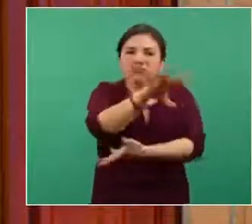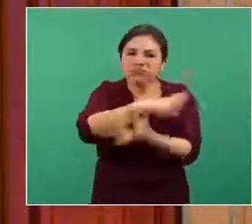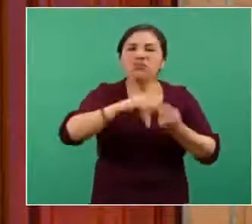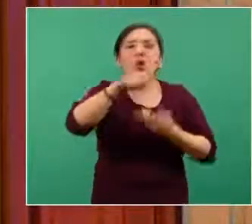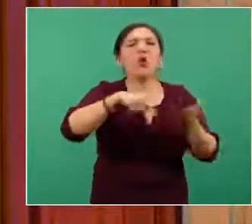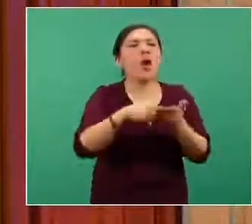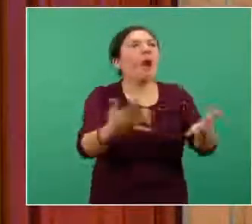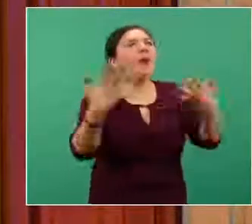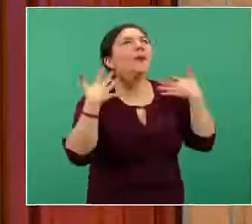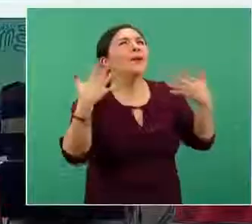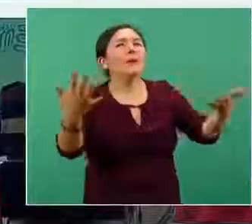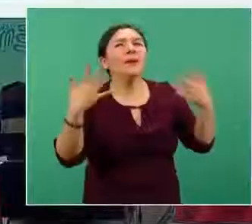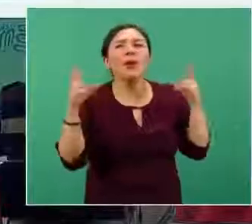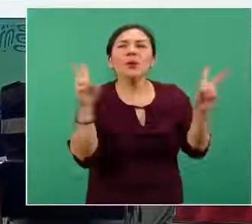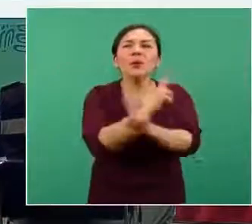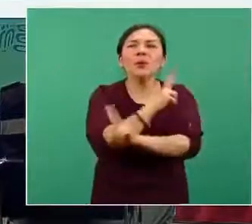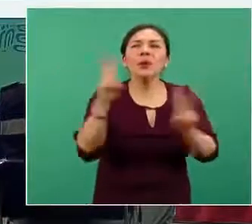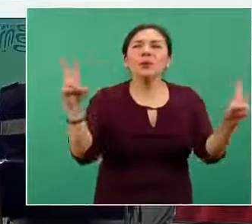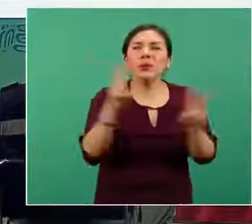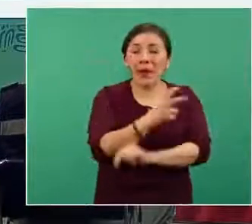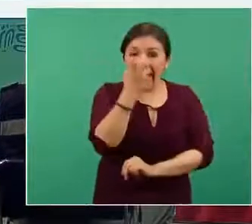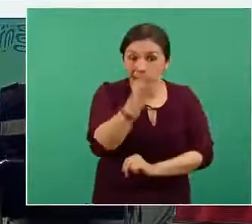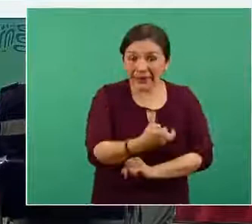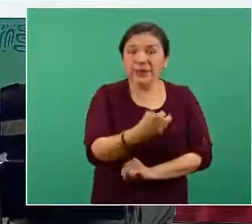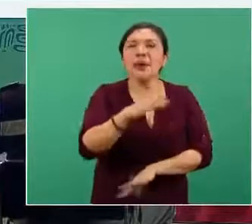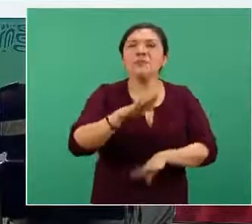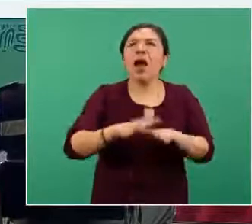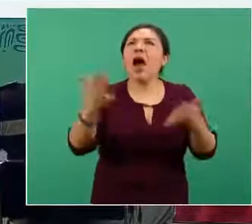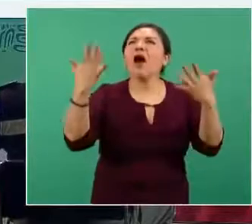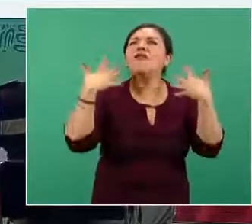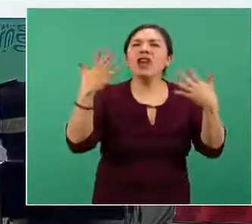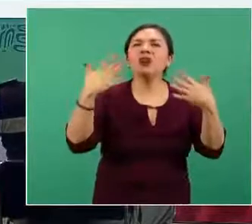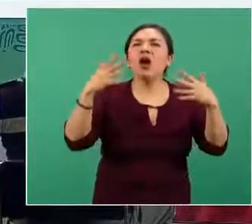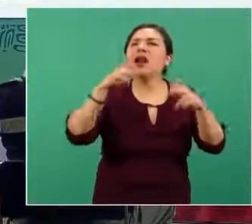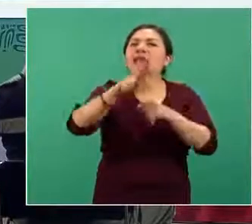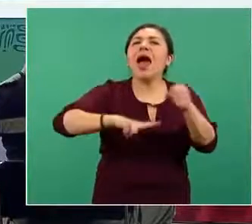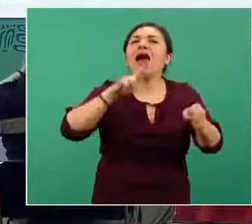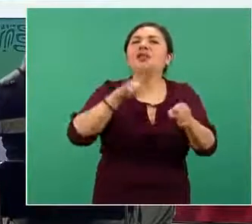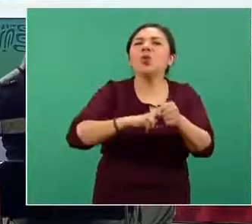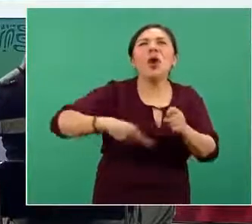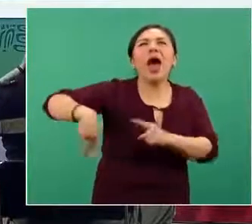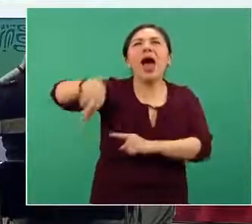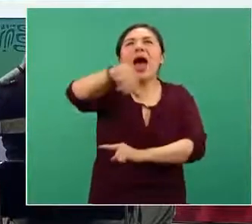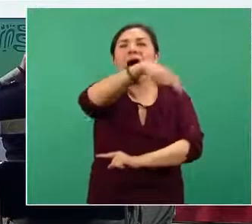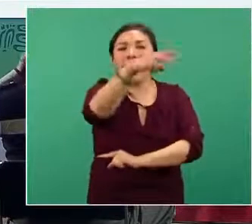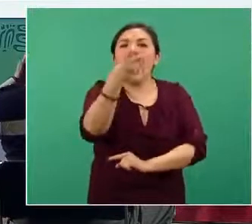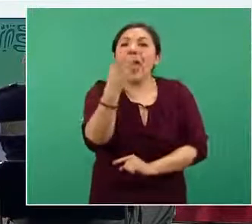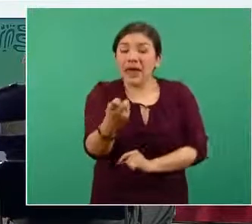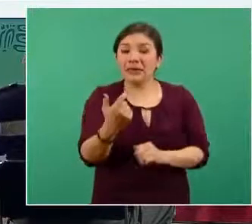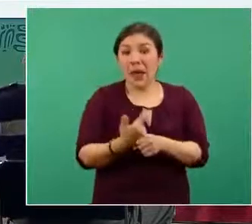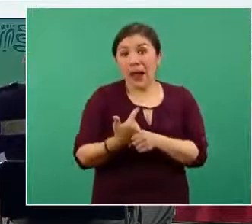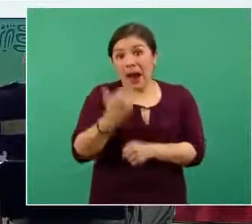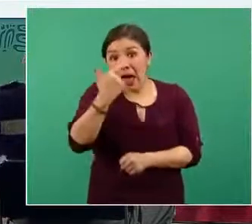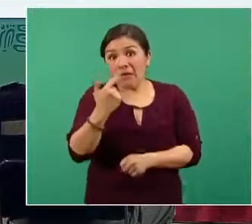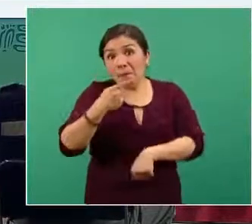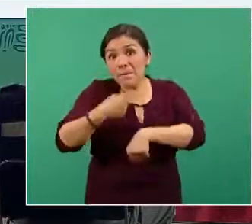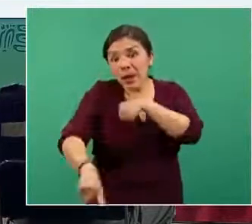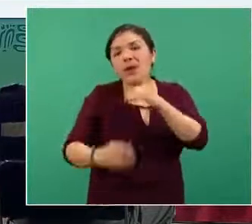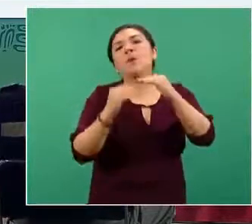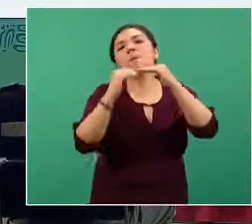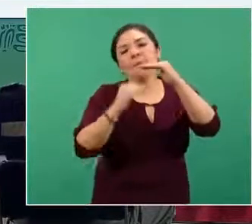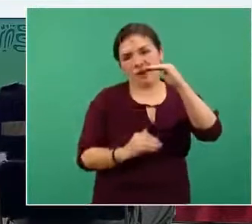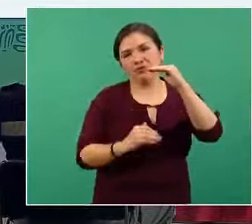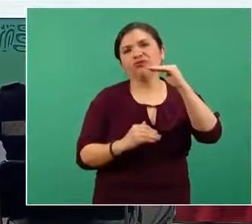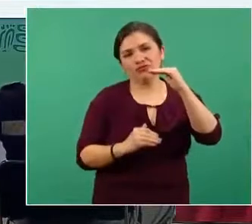abiertos, con buena ventilación, sobre todo al aire libre, en la naturaleza, pues obviamente el riesgo es